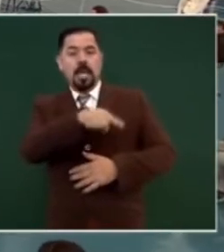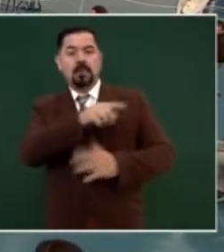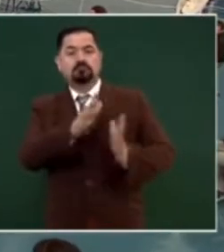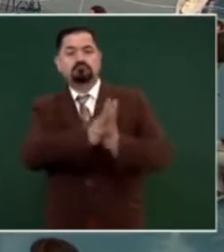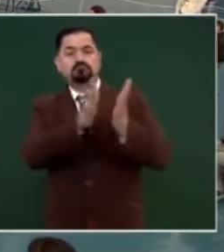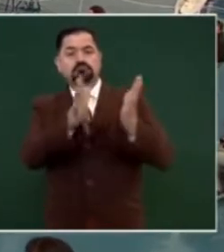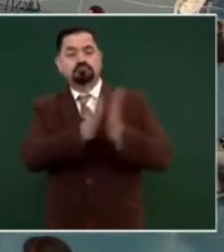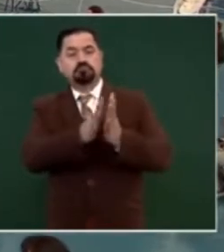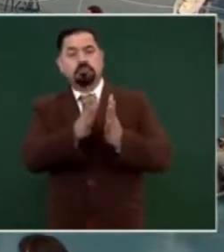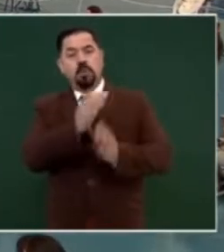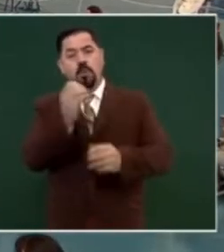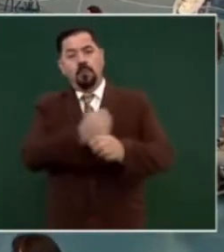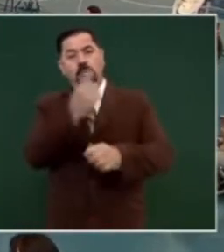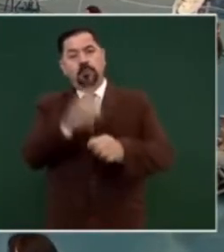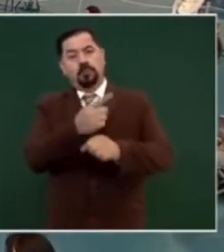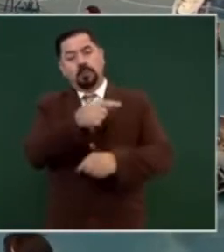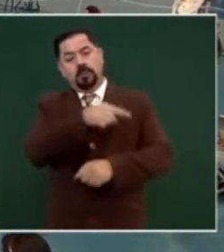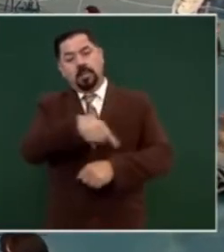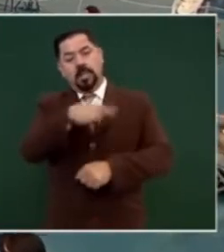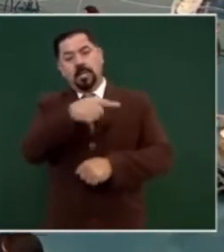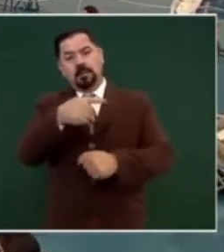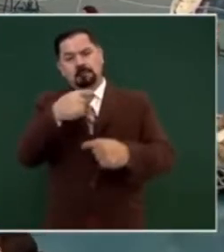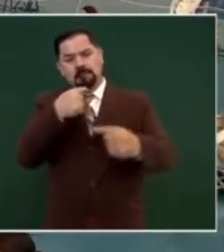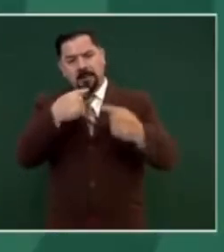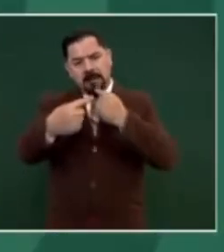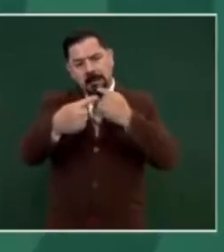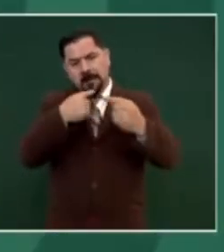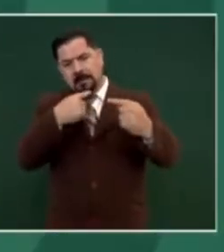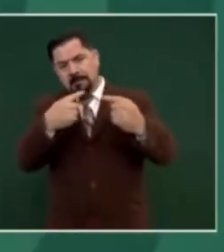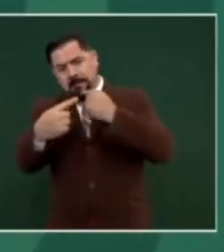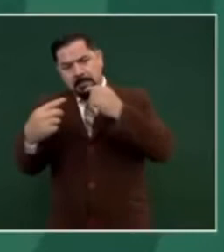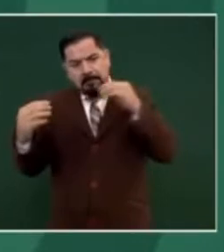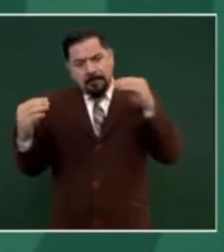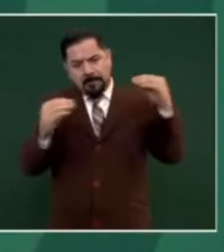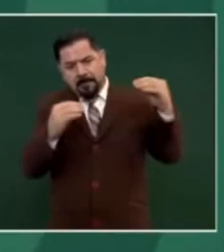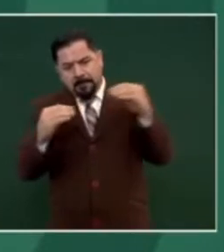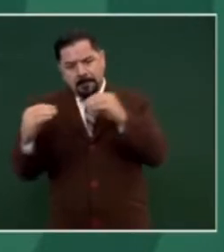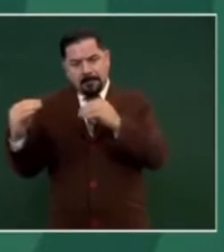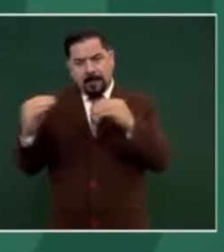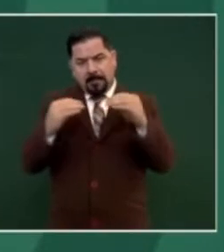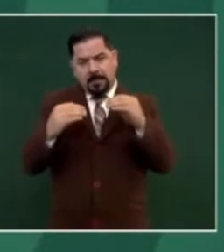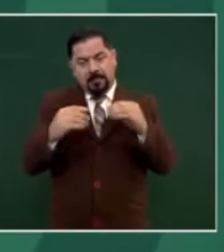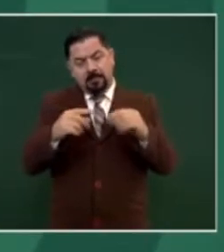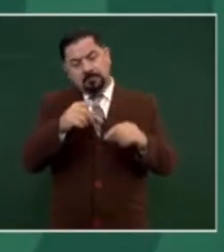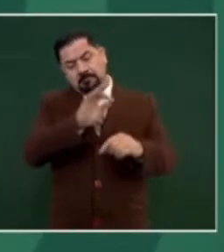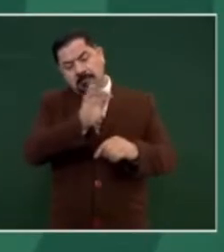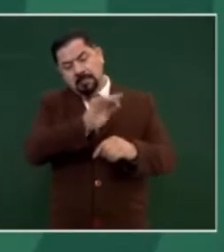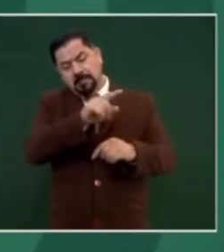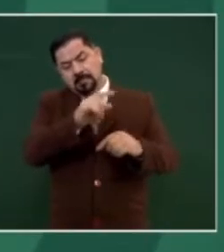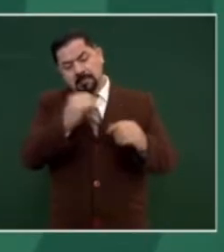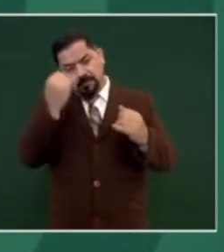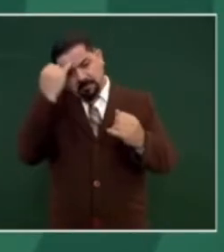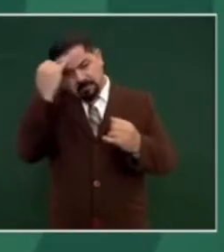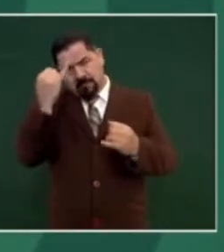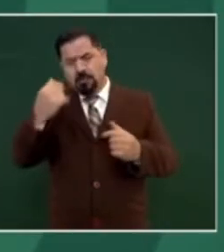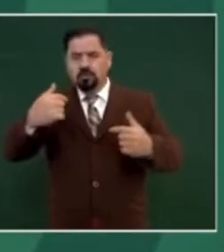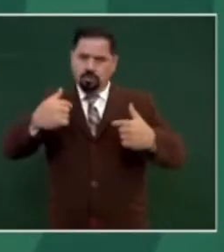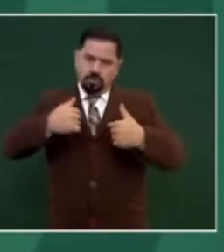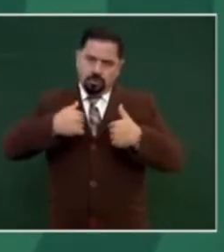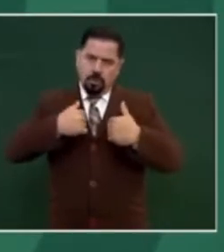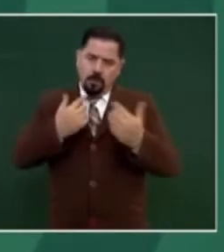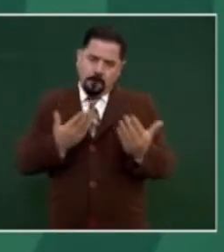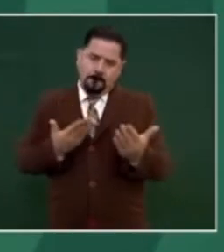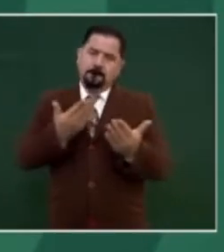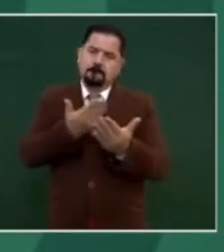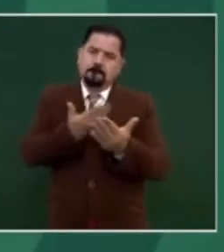sé debata el caso si hay diferencia yo lo voy a proponer y